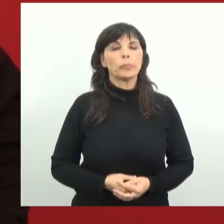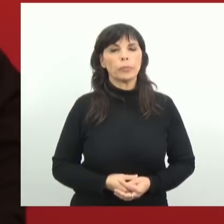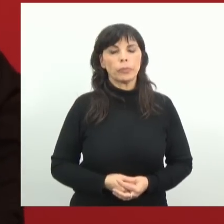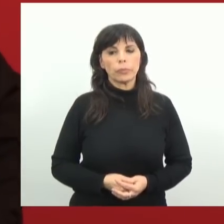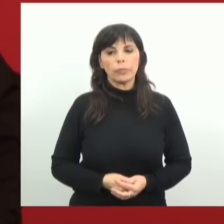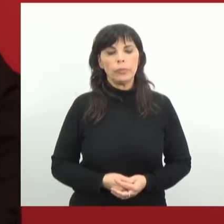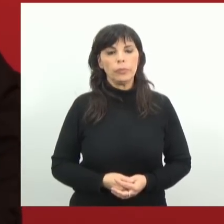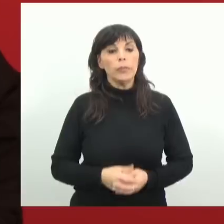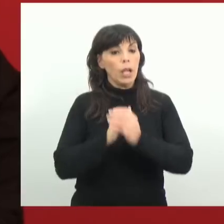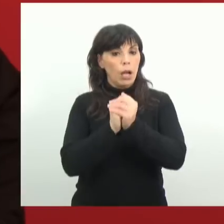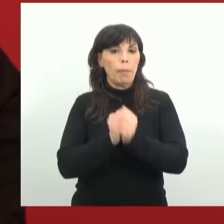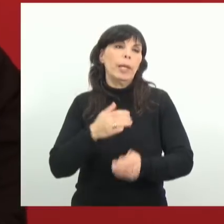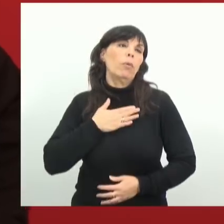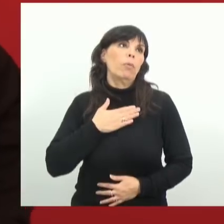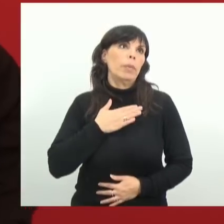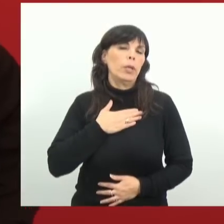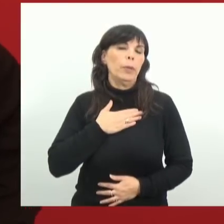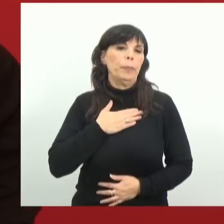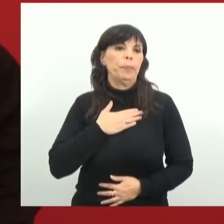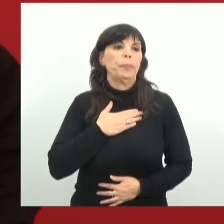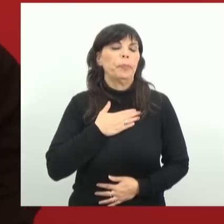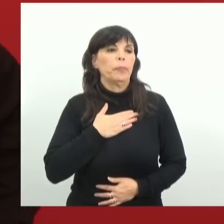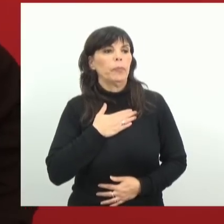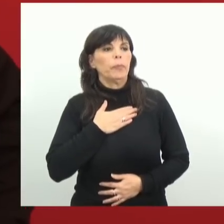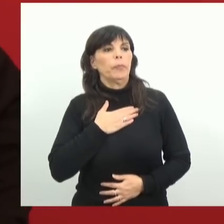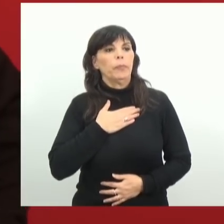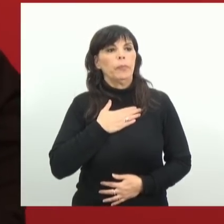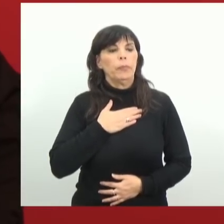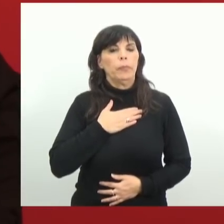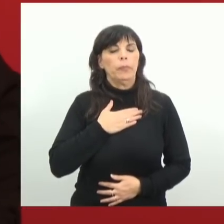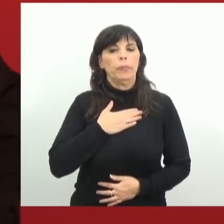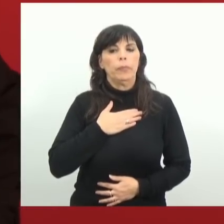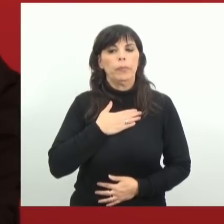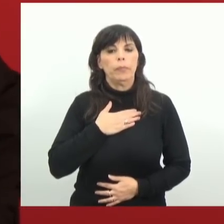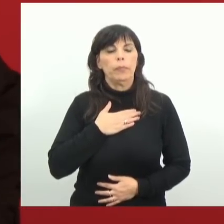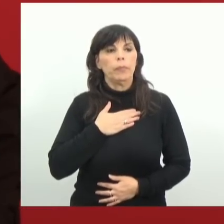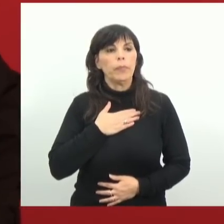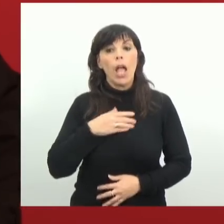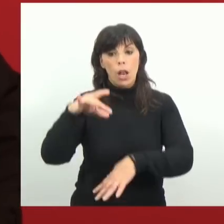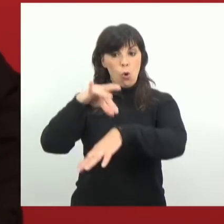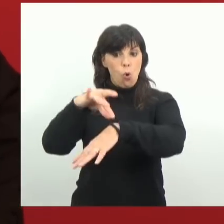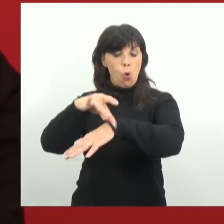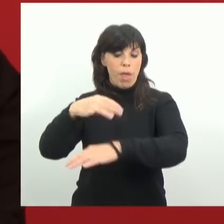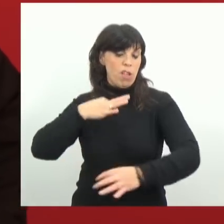profesión en español, pero él era uno de los especialistas. Él me contó de un caso